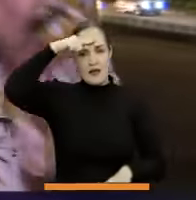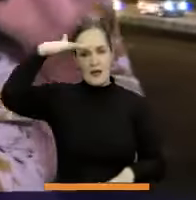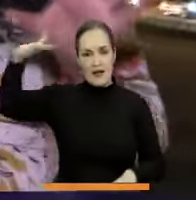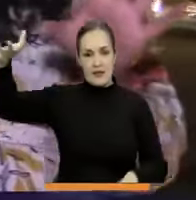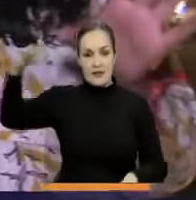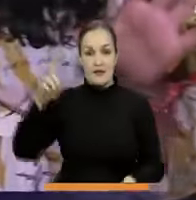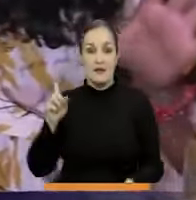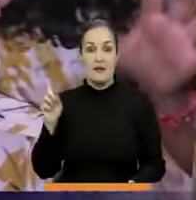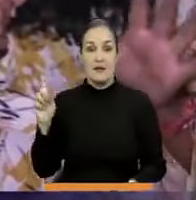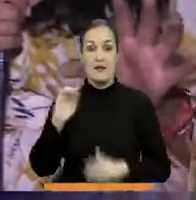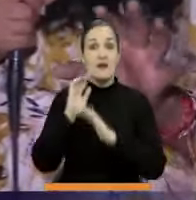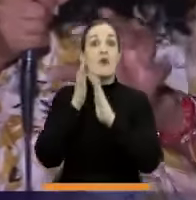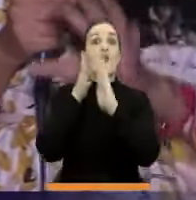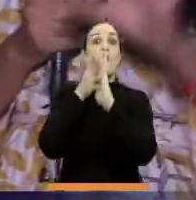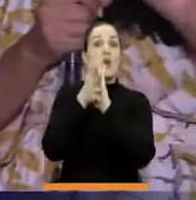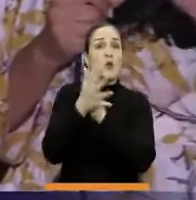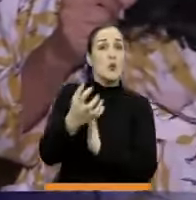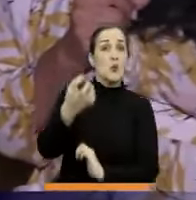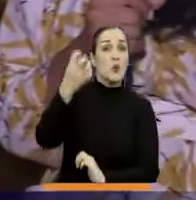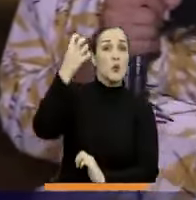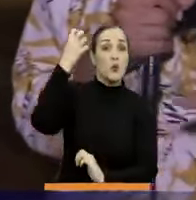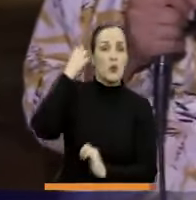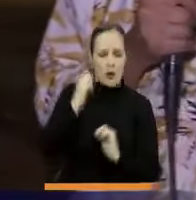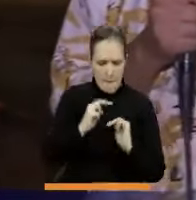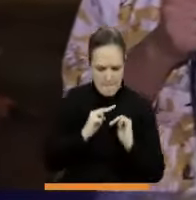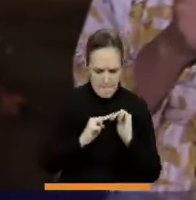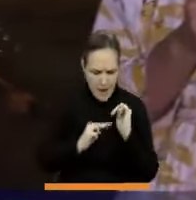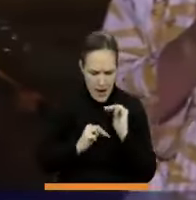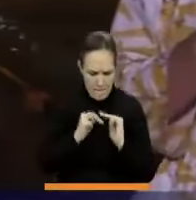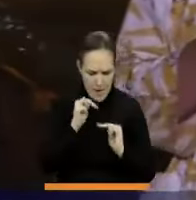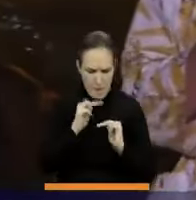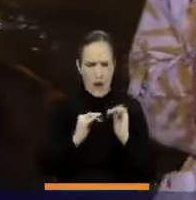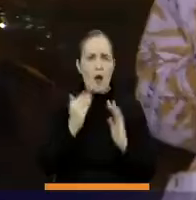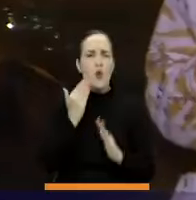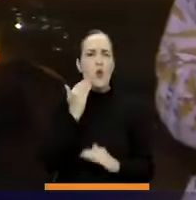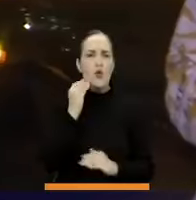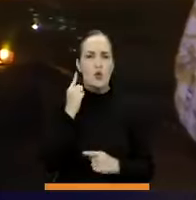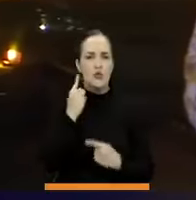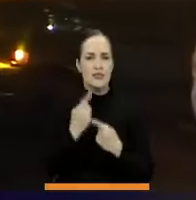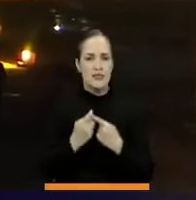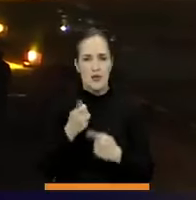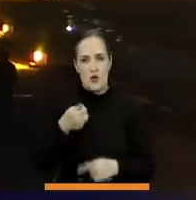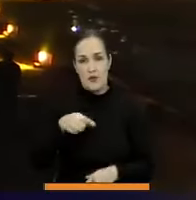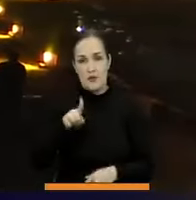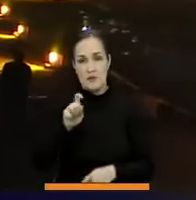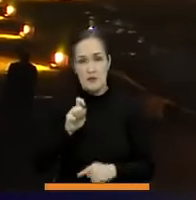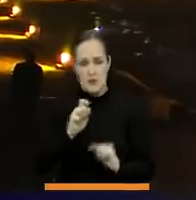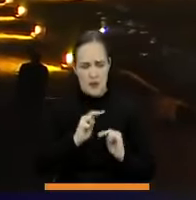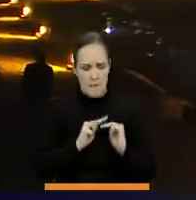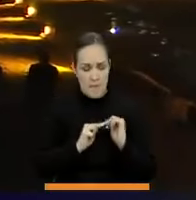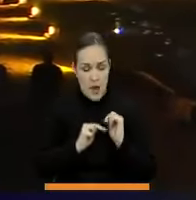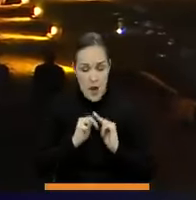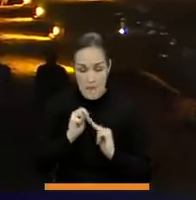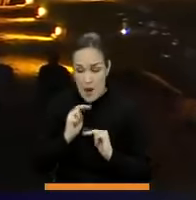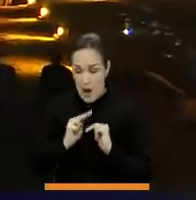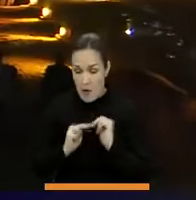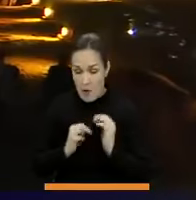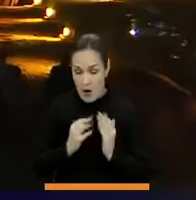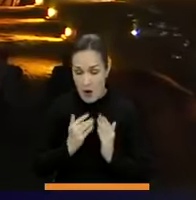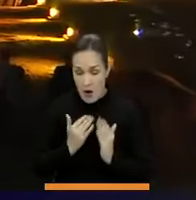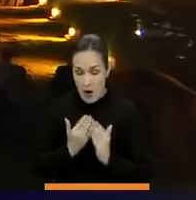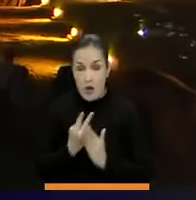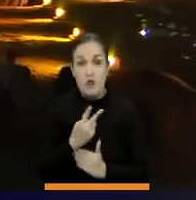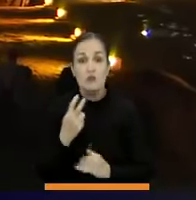Y además cuenta la historia que fue iniciada su construcción por allá en el siglo XVI. Tardó cerca de 200 años en terminar de